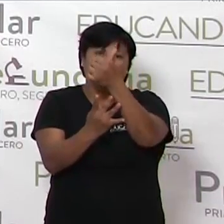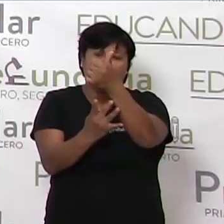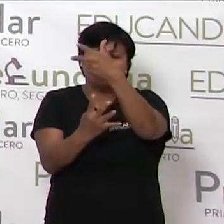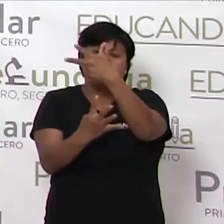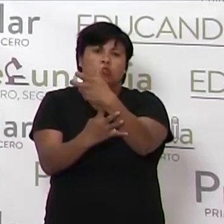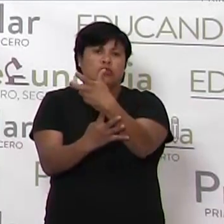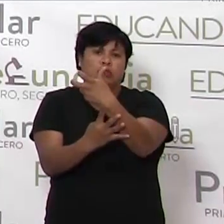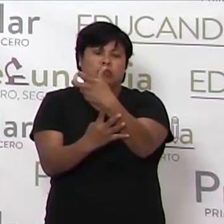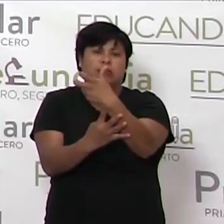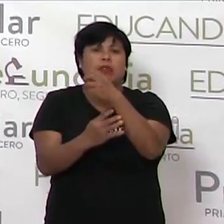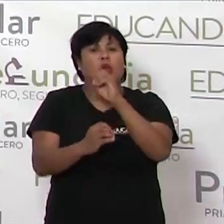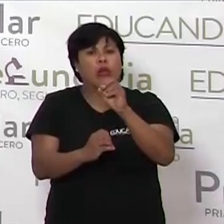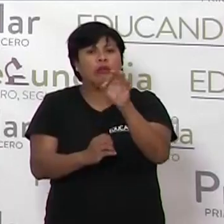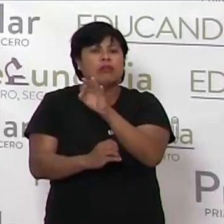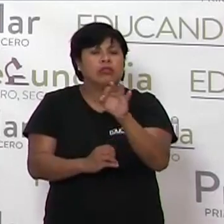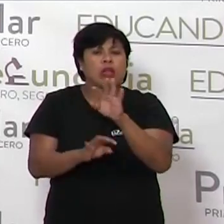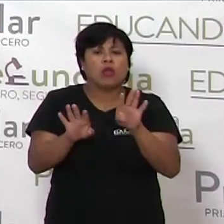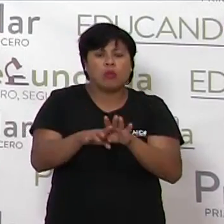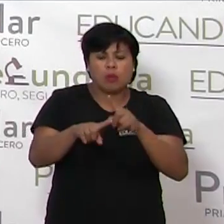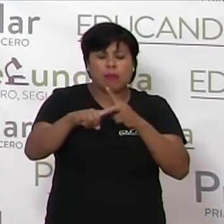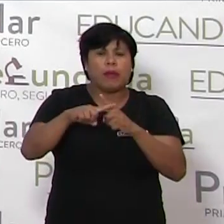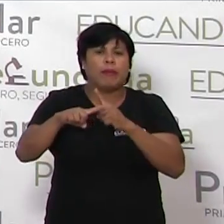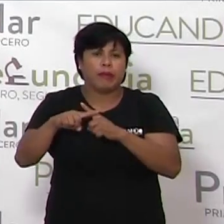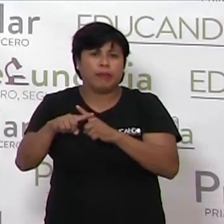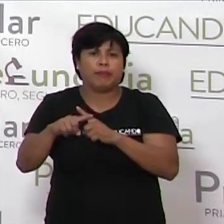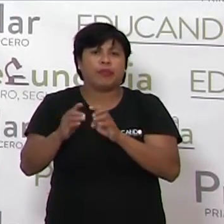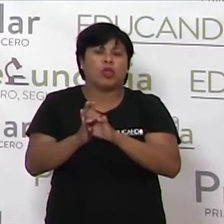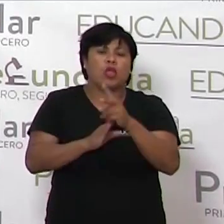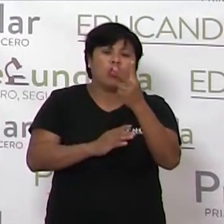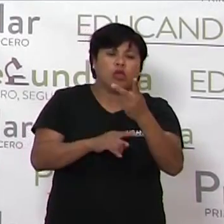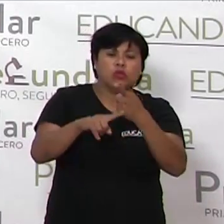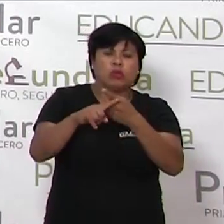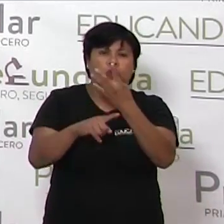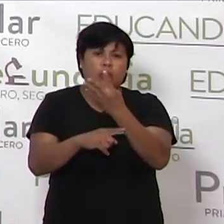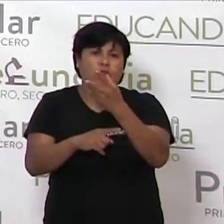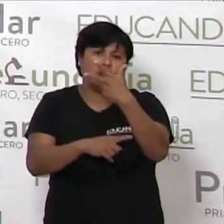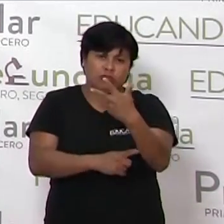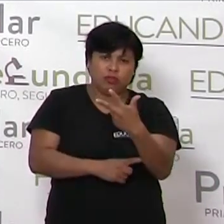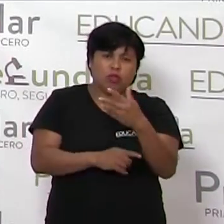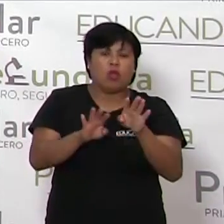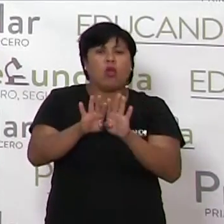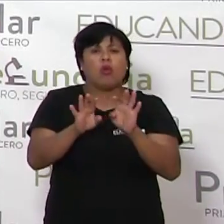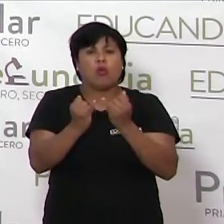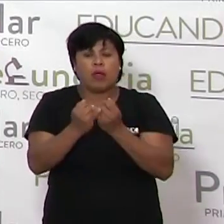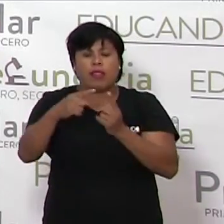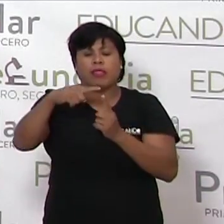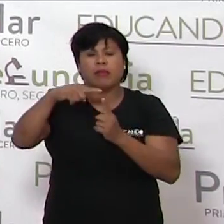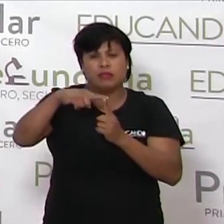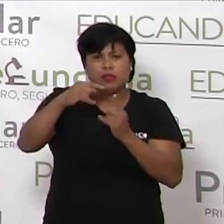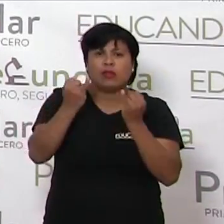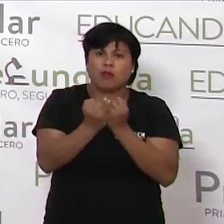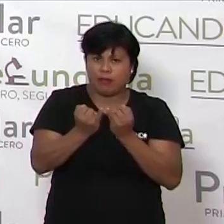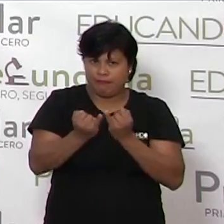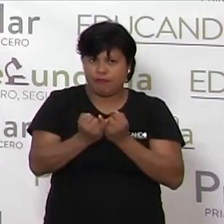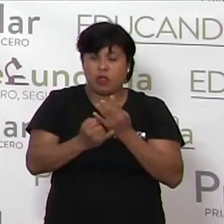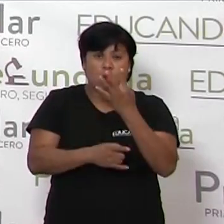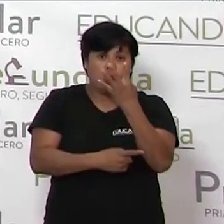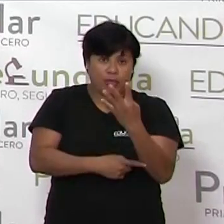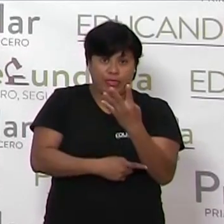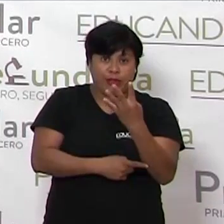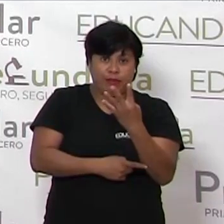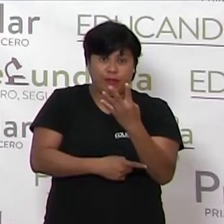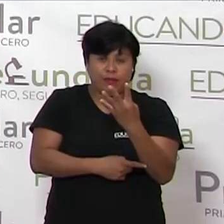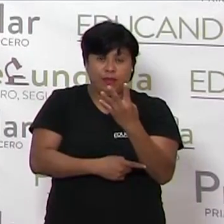6, 8 pesos. O bien una multiplicación, que serían 2 por 4 son 8. Una división también.